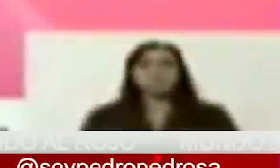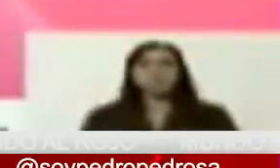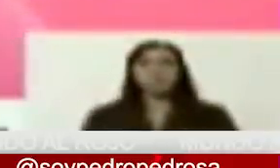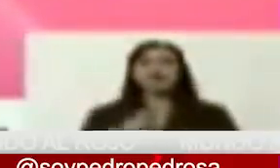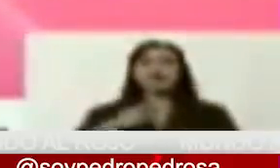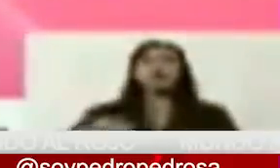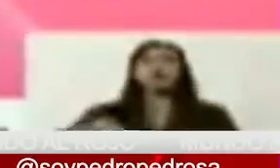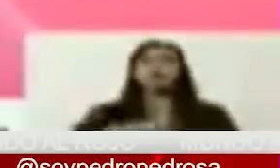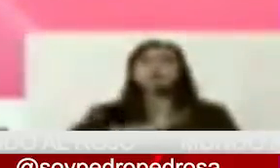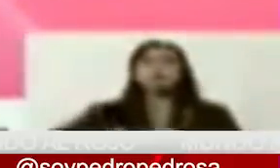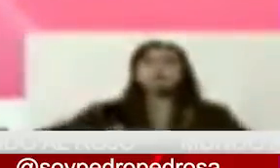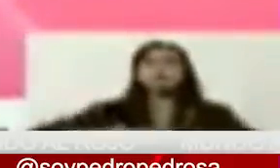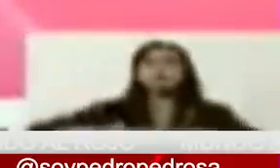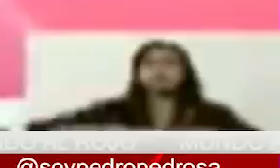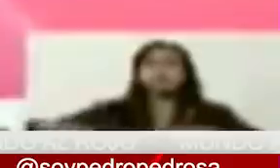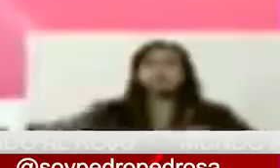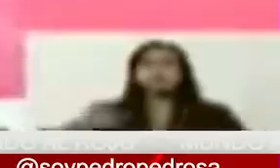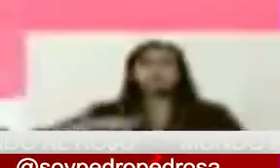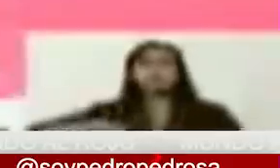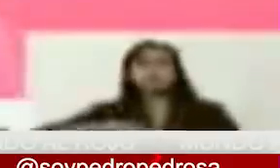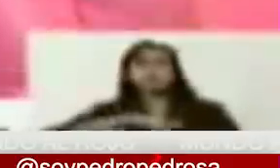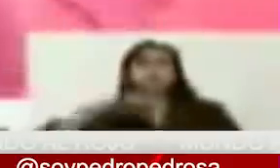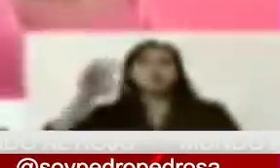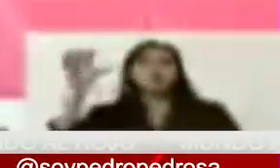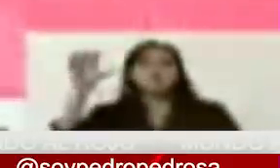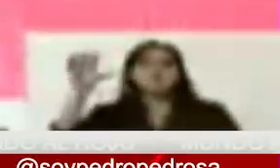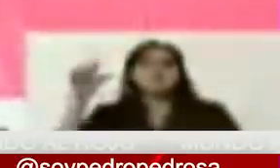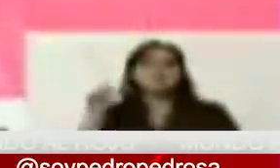donde el ministro de Relaciones Interiores renunció,